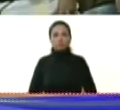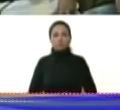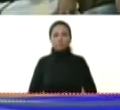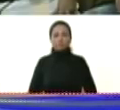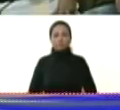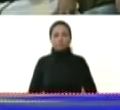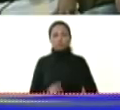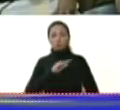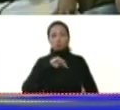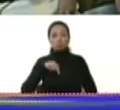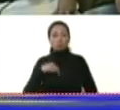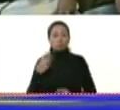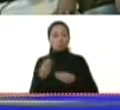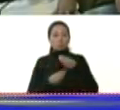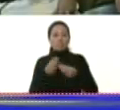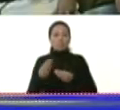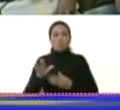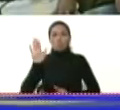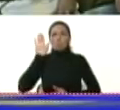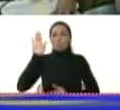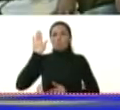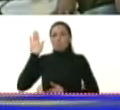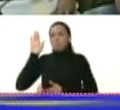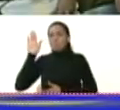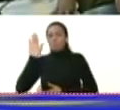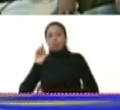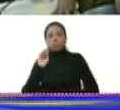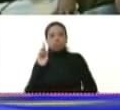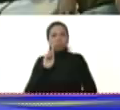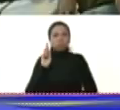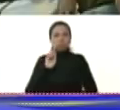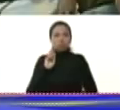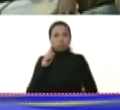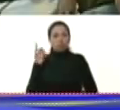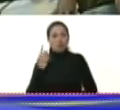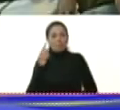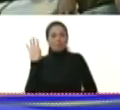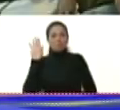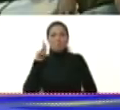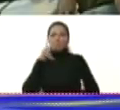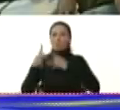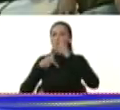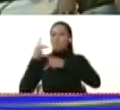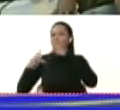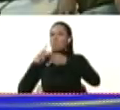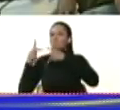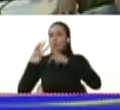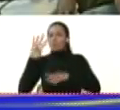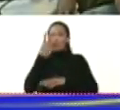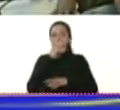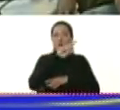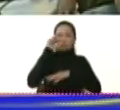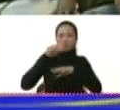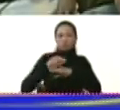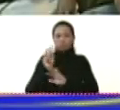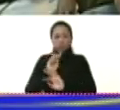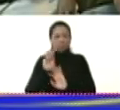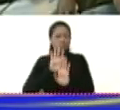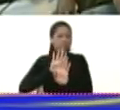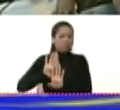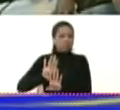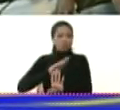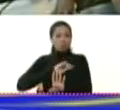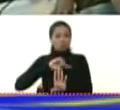Nosotros no hacemos promesas. No, nosotros no somos politiqueros de la Cuarta República.